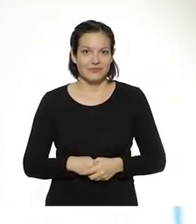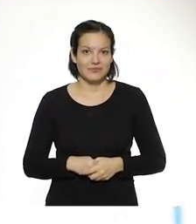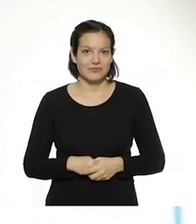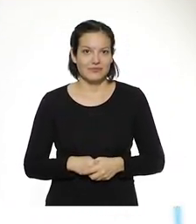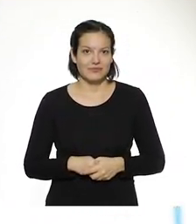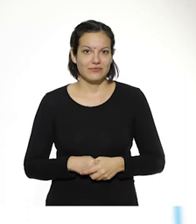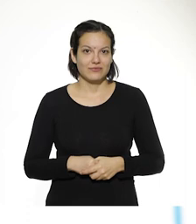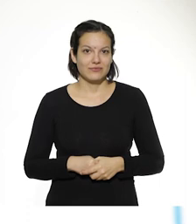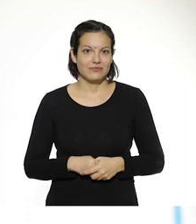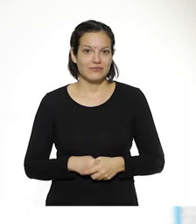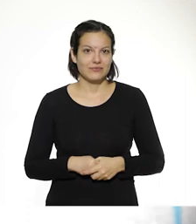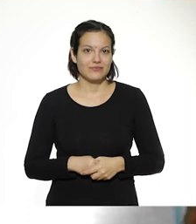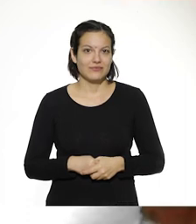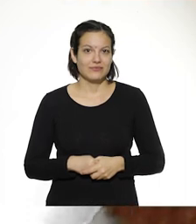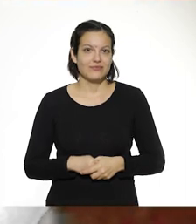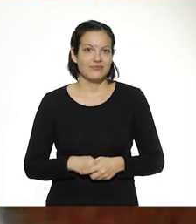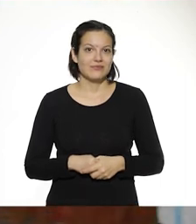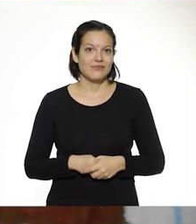casita.